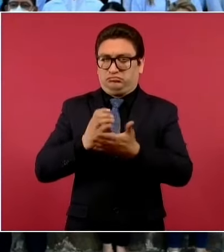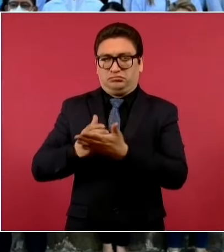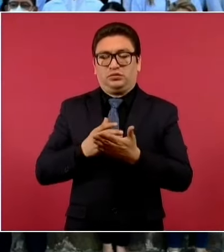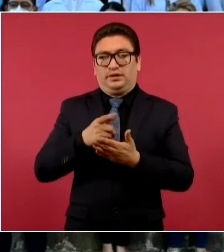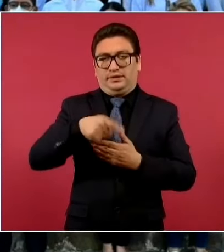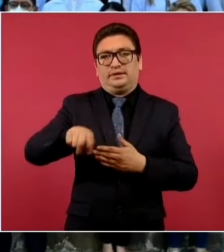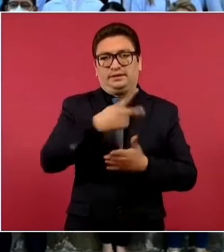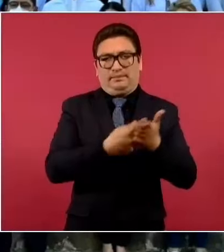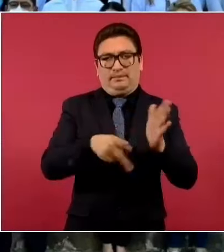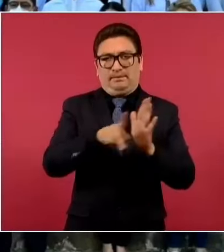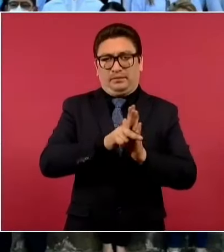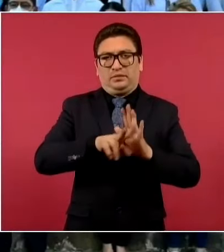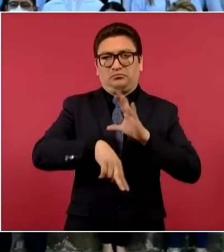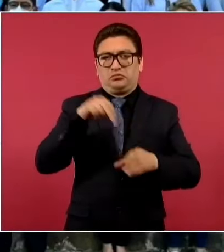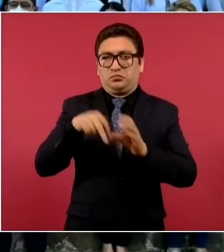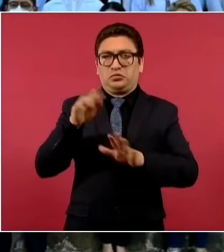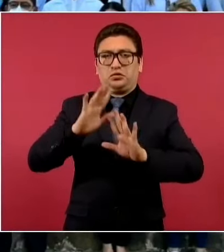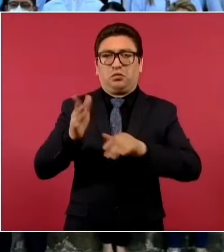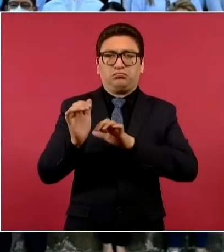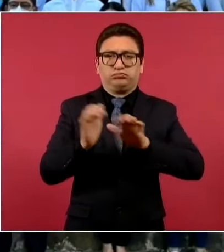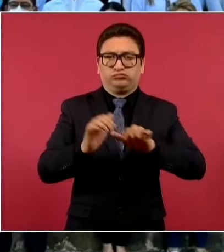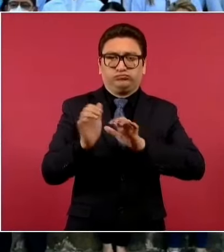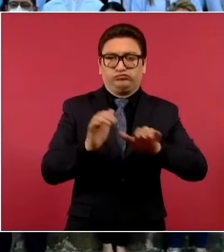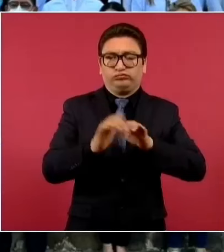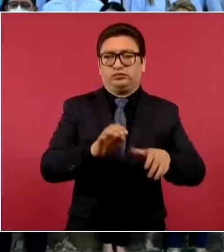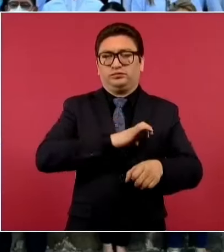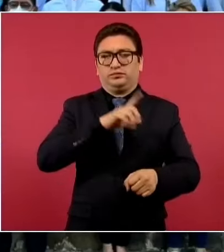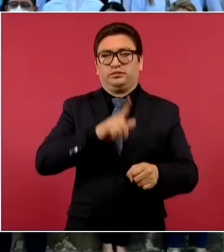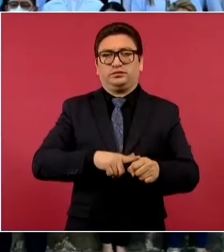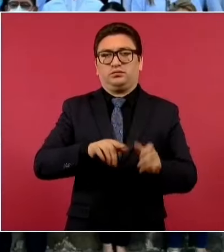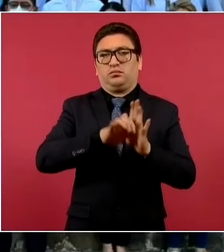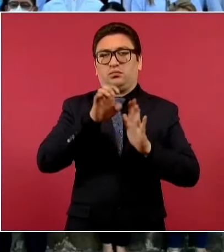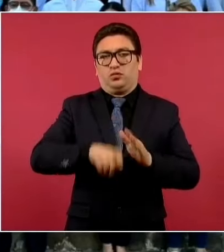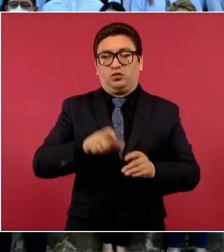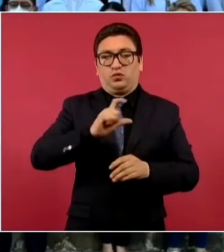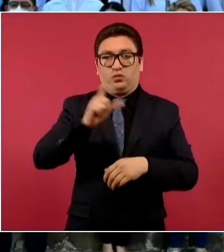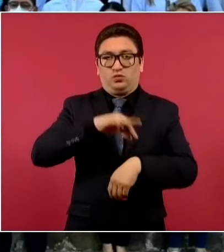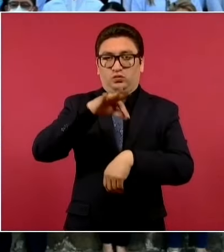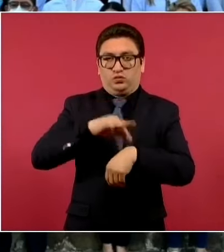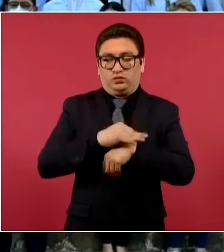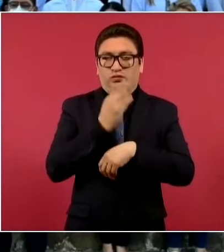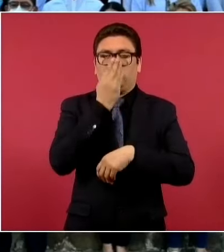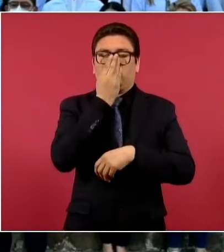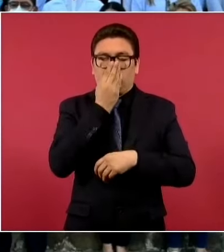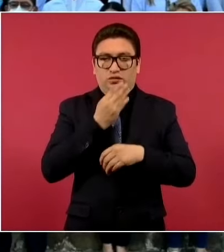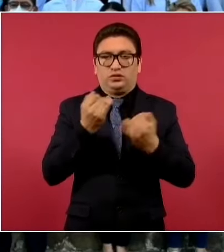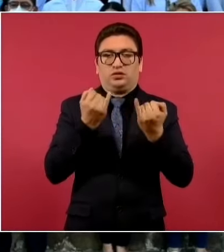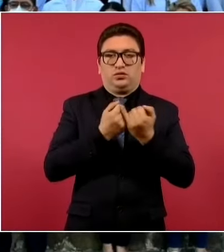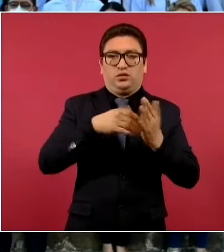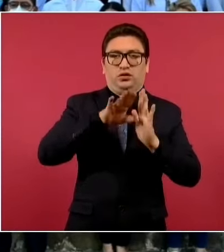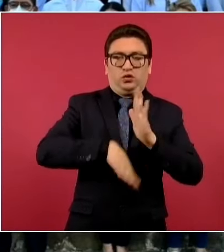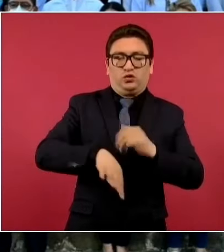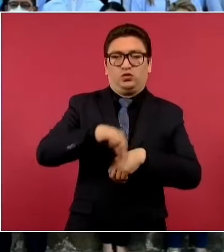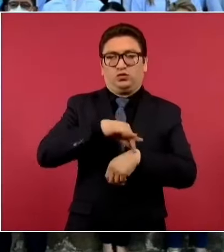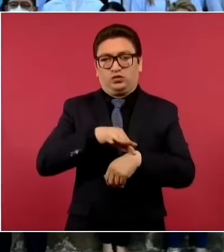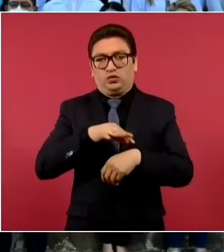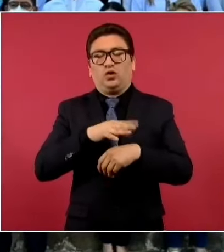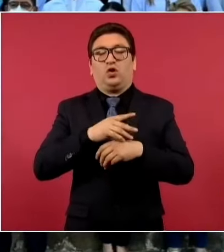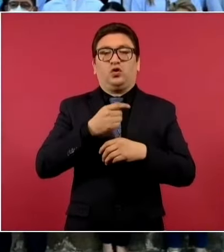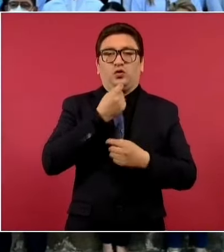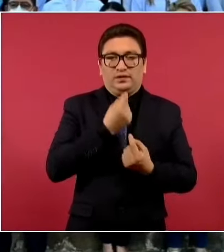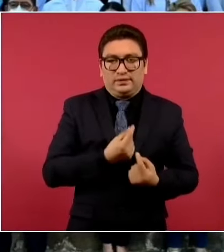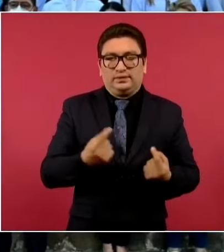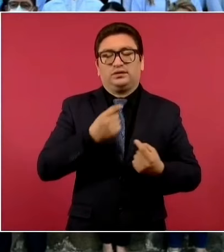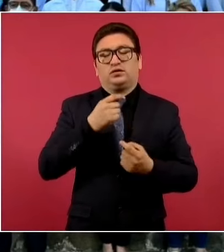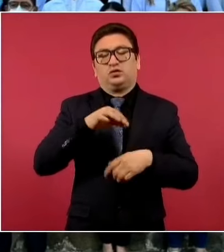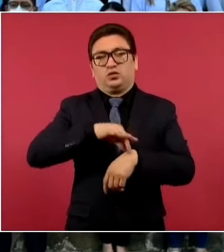muchas plazas vacantes en especialidades como anestesia, ginecología y obstetricia o pediatría, que